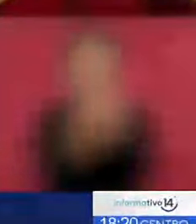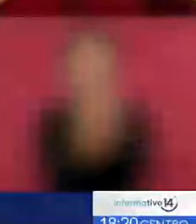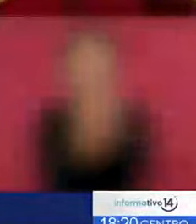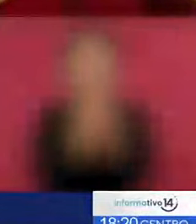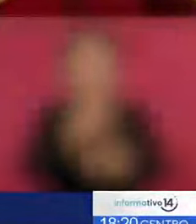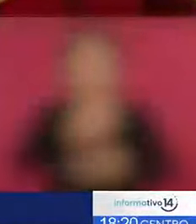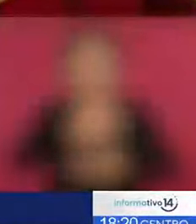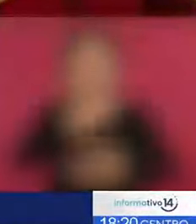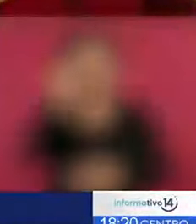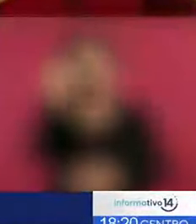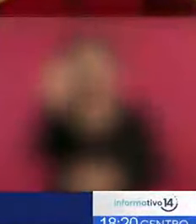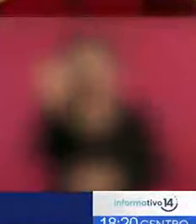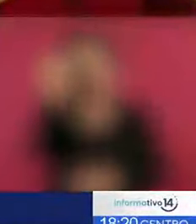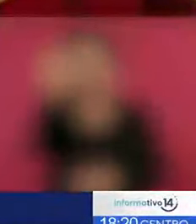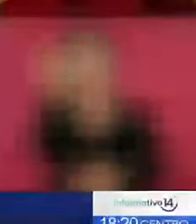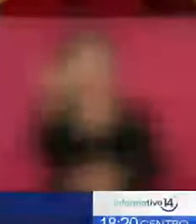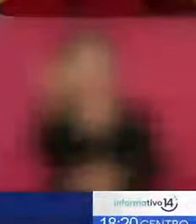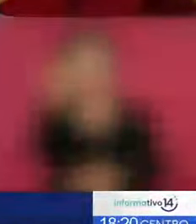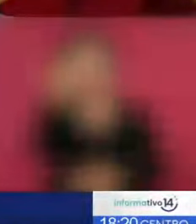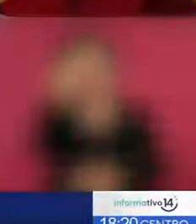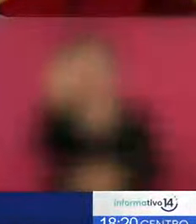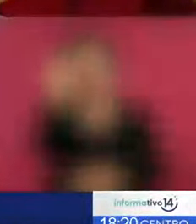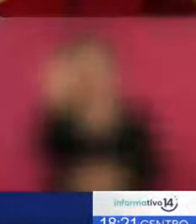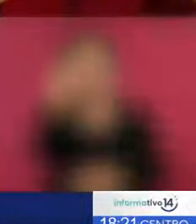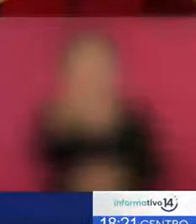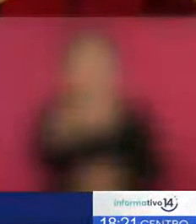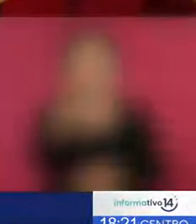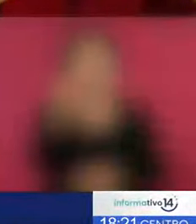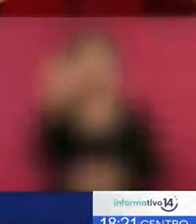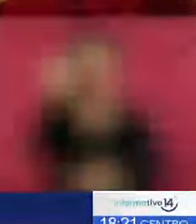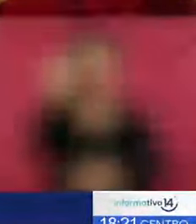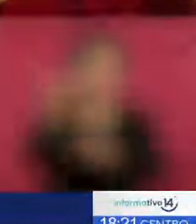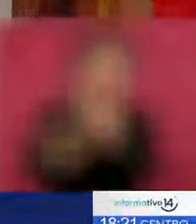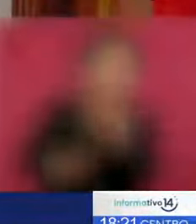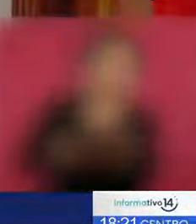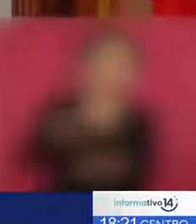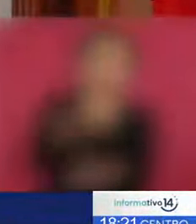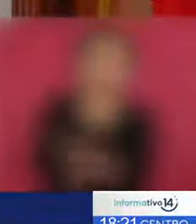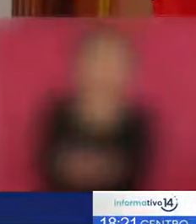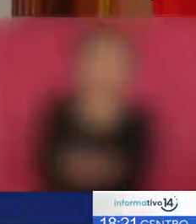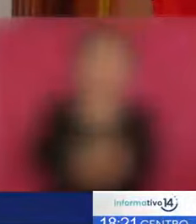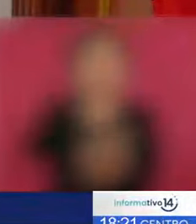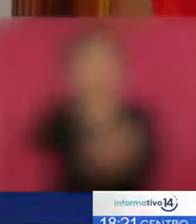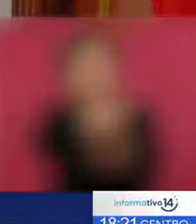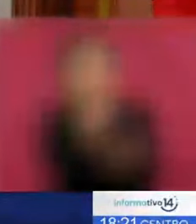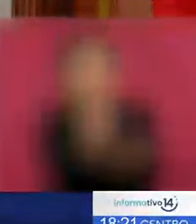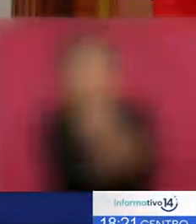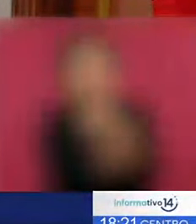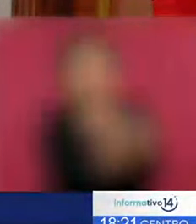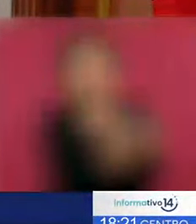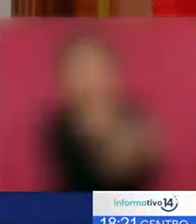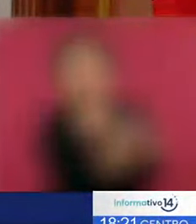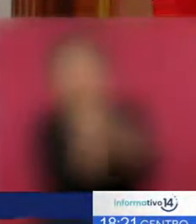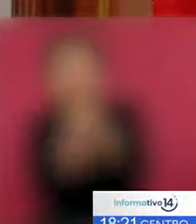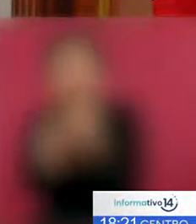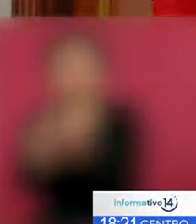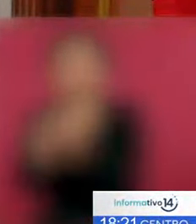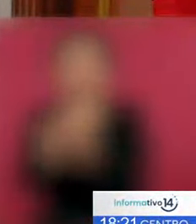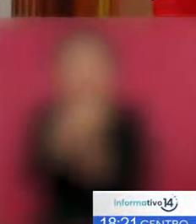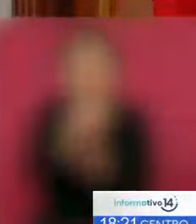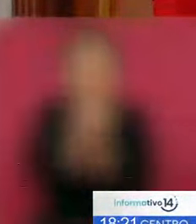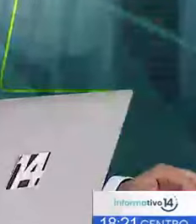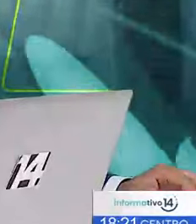Nacional. La queja pide bajar la conferencia matutina del presidente. Sin embargo, ese día no hubo mañanera.